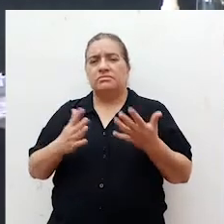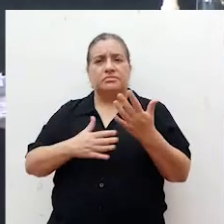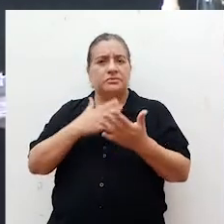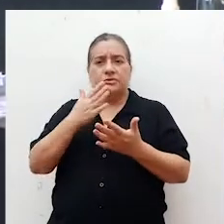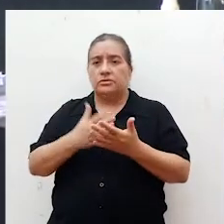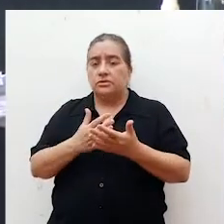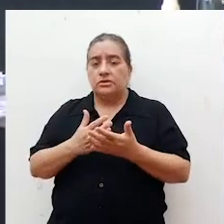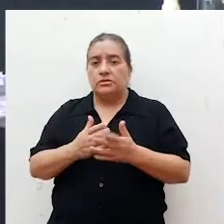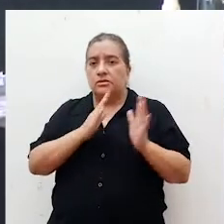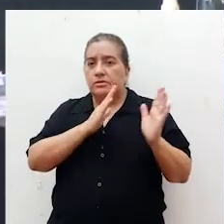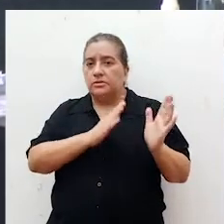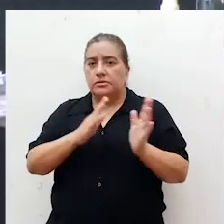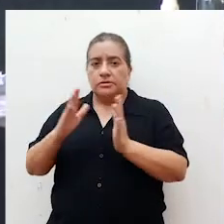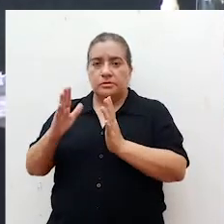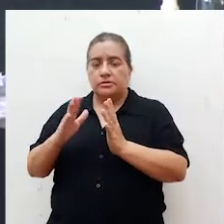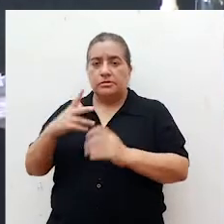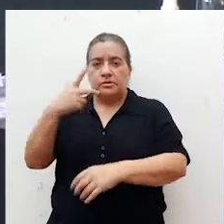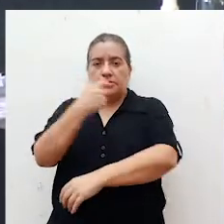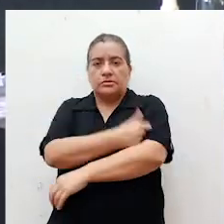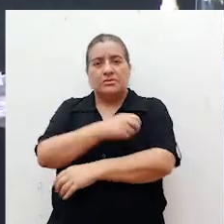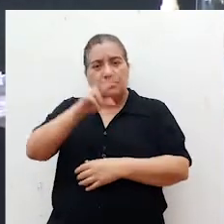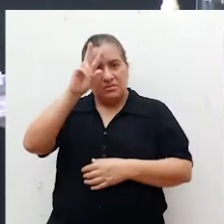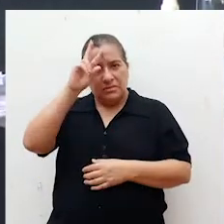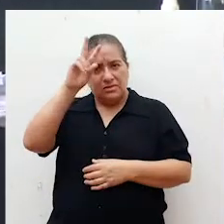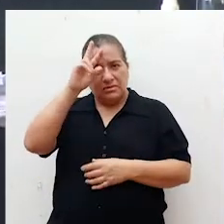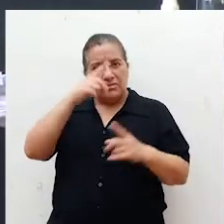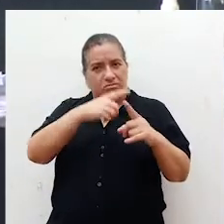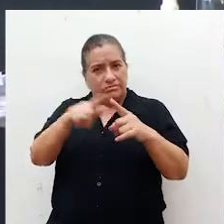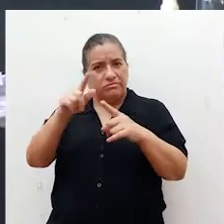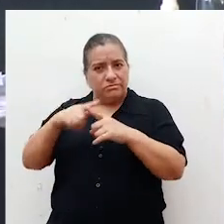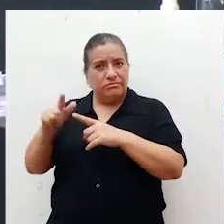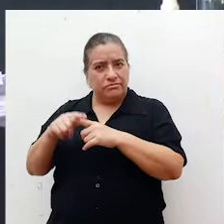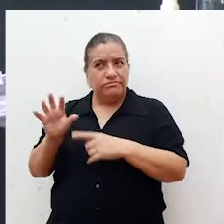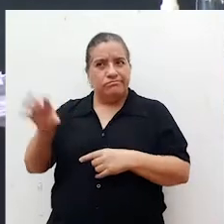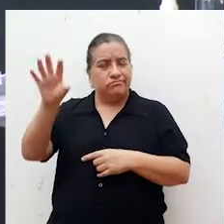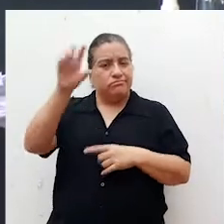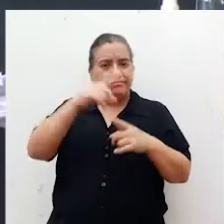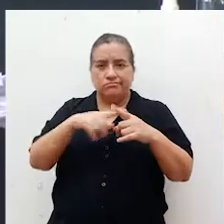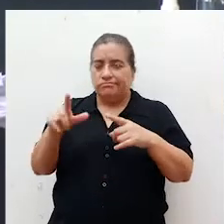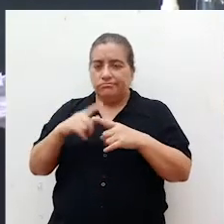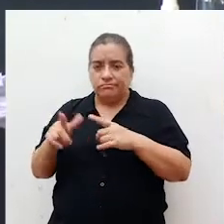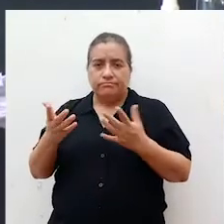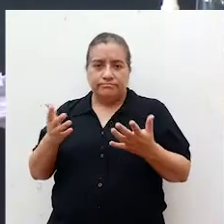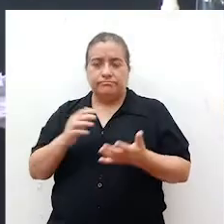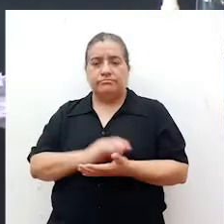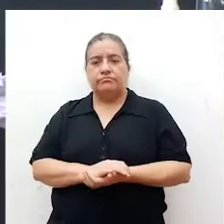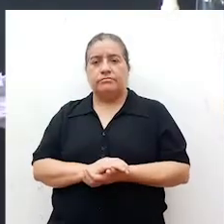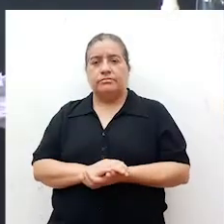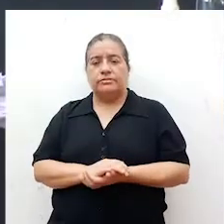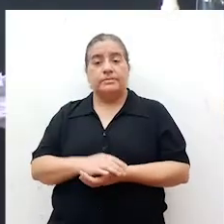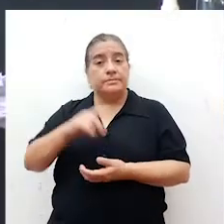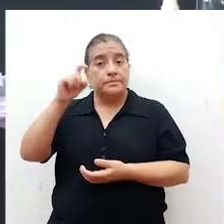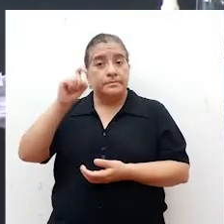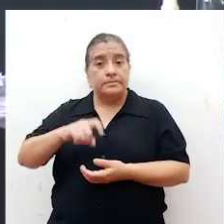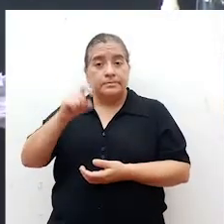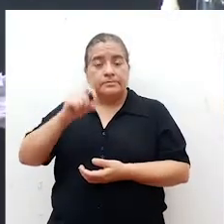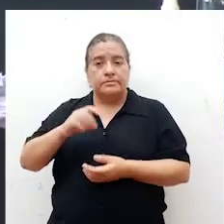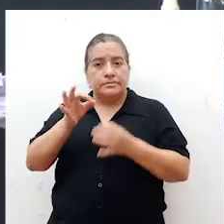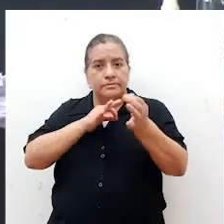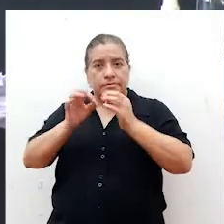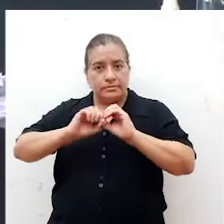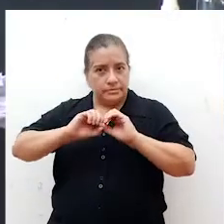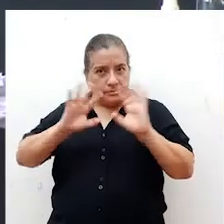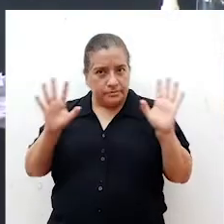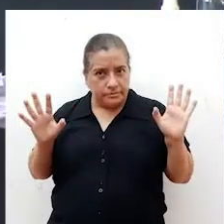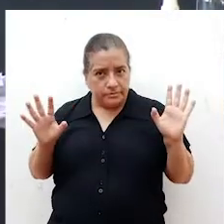y probablemente iba a demandar planes de vacunación, porque evidentemente el Perú es distinto, tiene realidades diferentes. Por